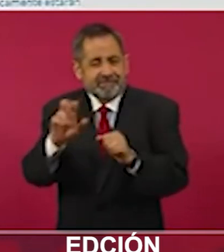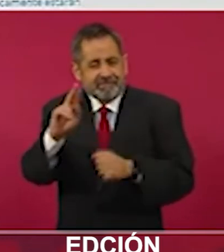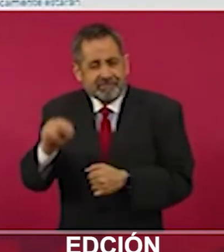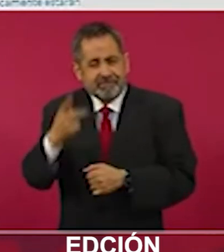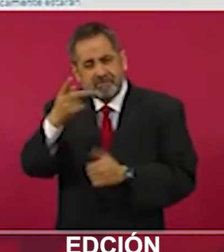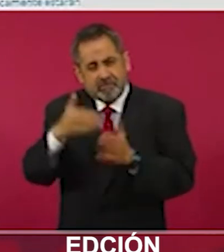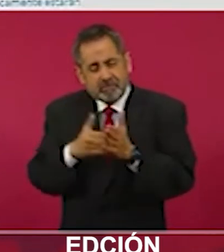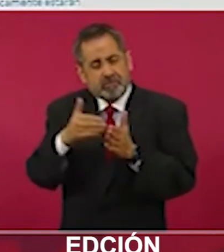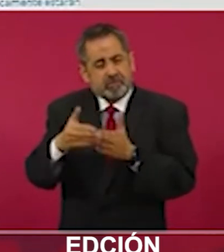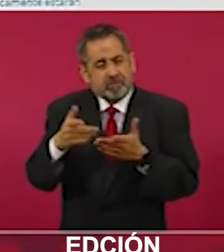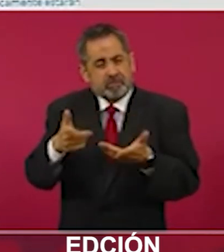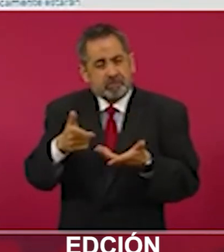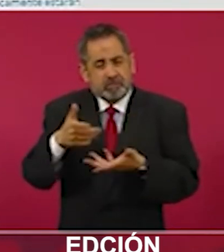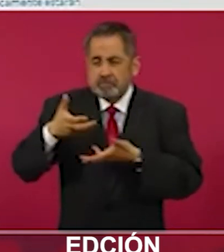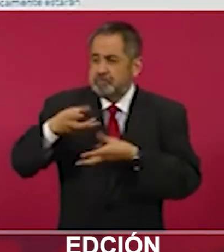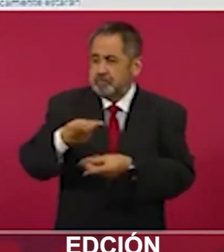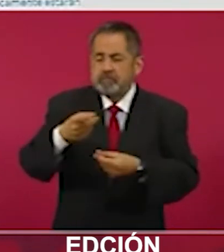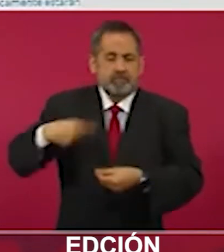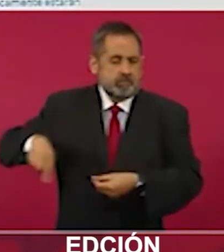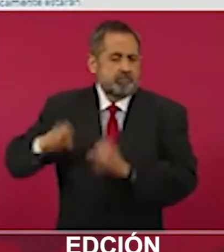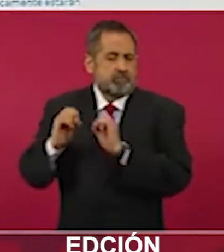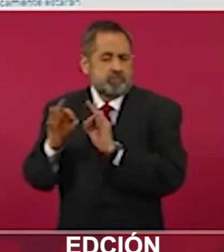3.682 millones en presidencia.